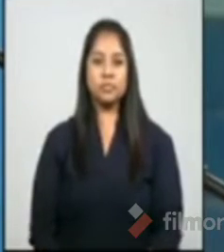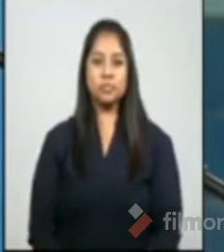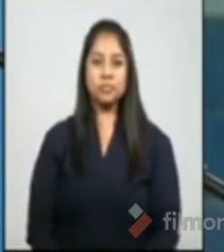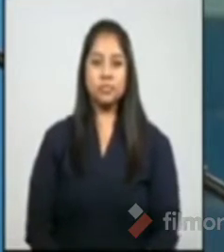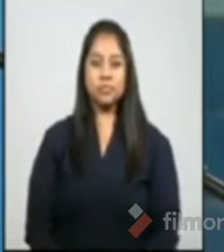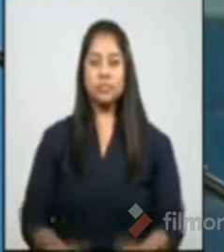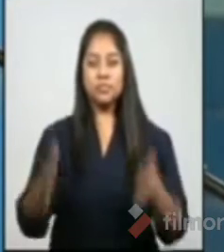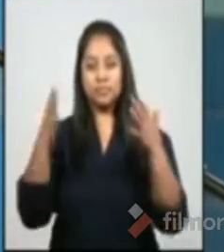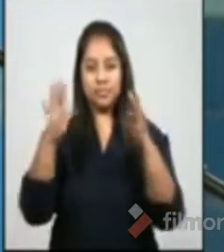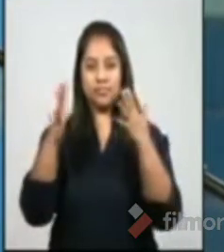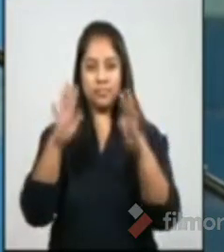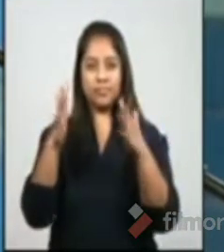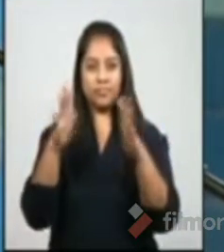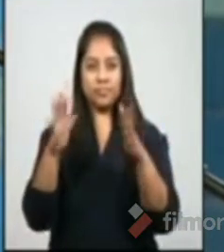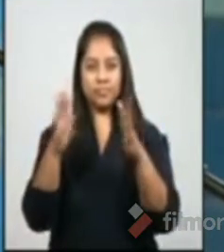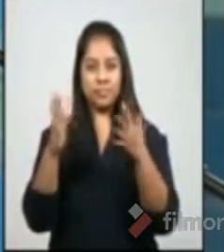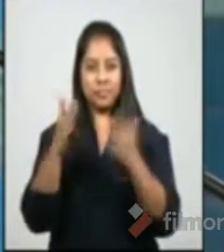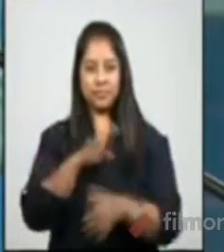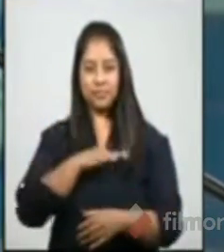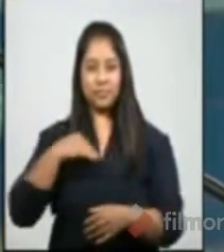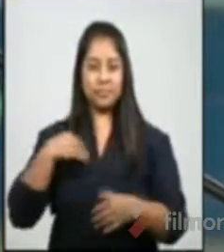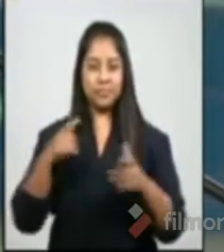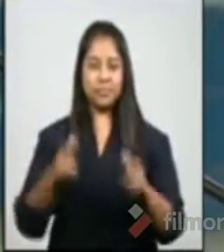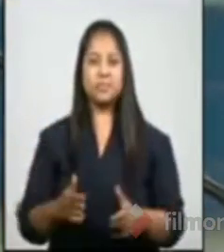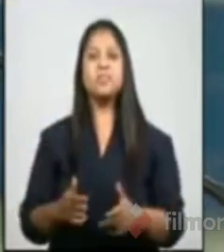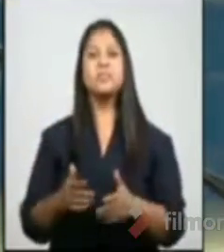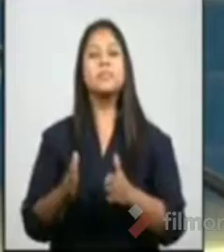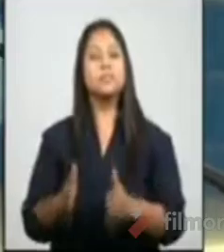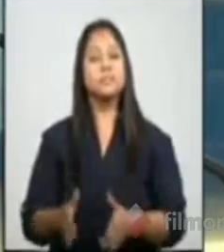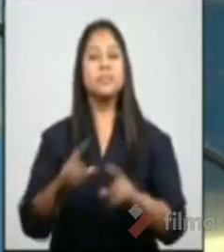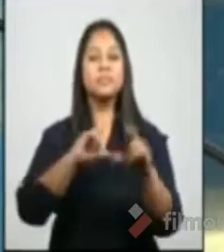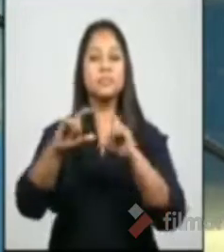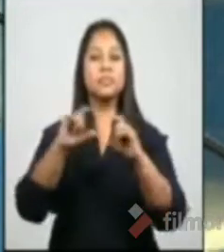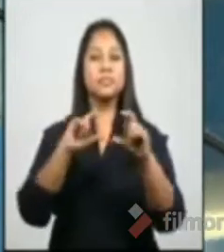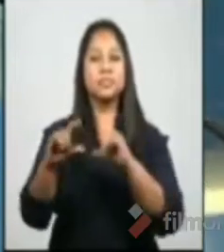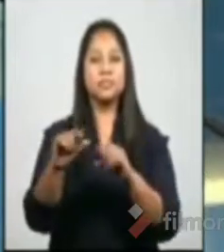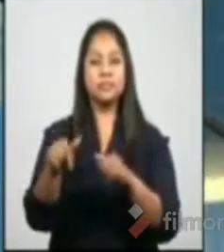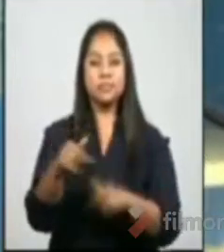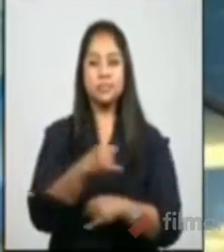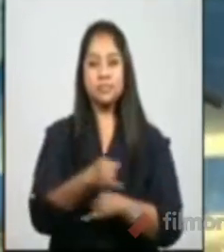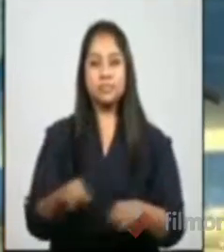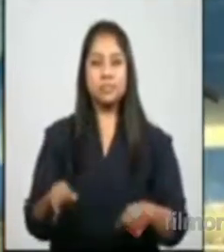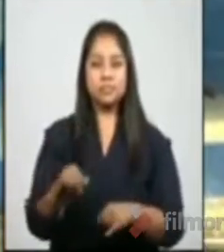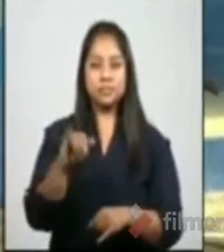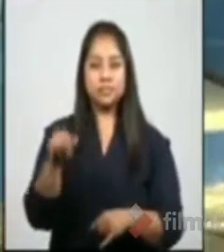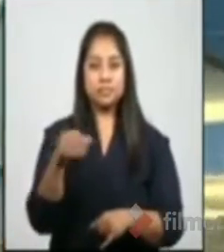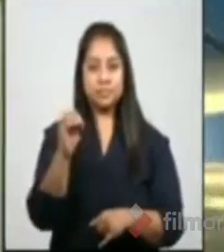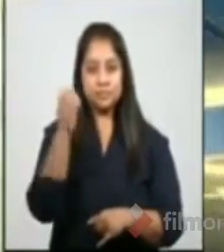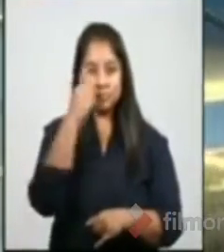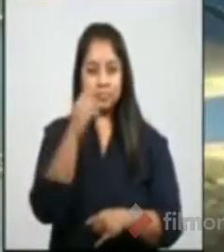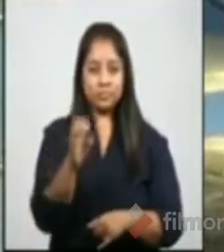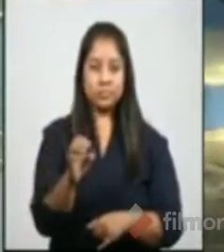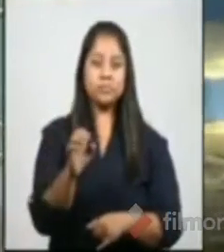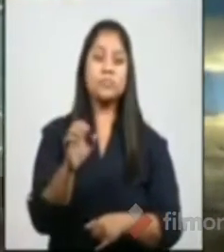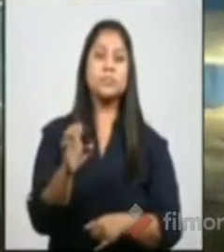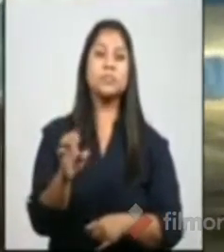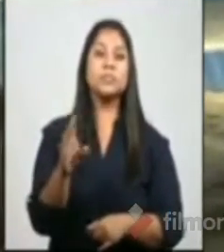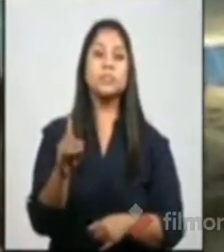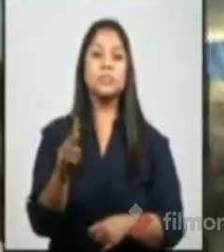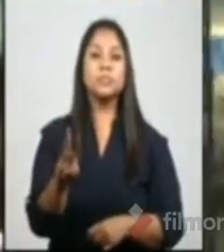Un fuerte aplauso para el ministro de Comunicaciones, el ingeniero José Edmundo Lemus.